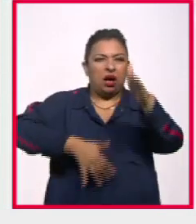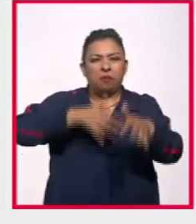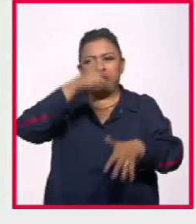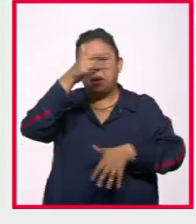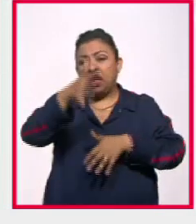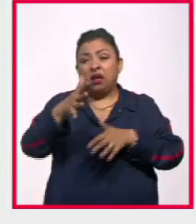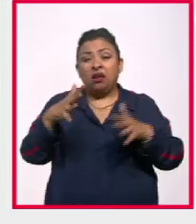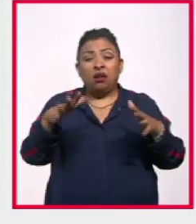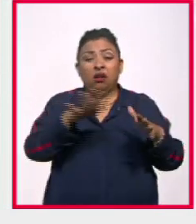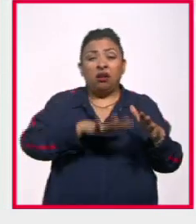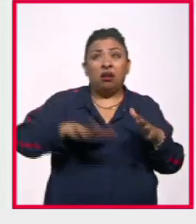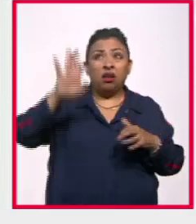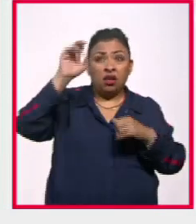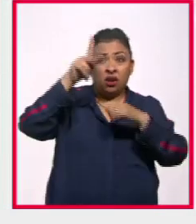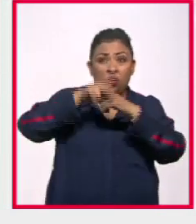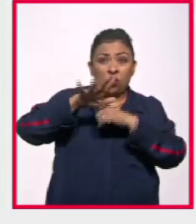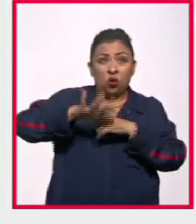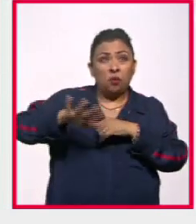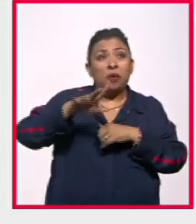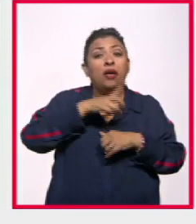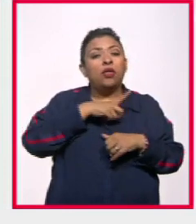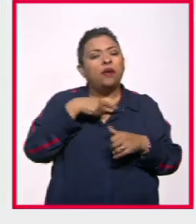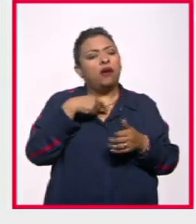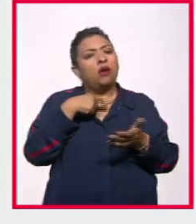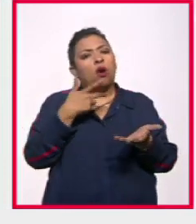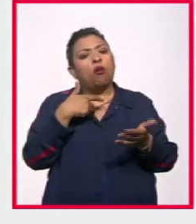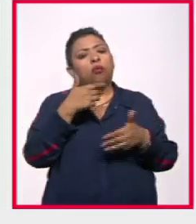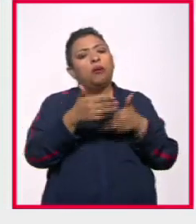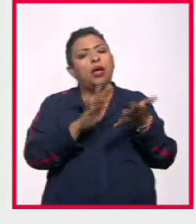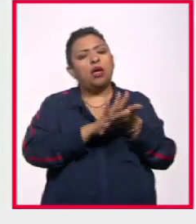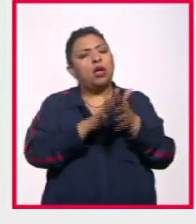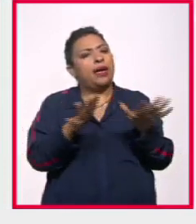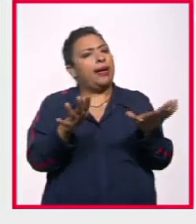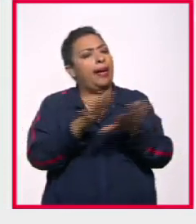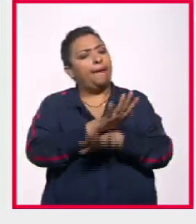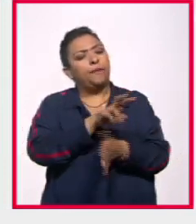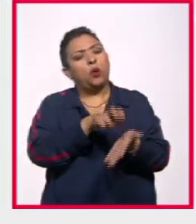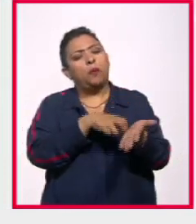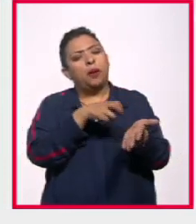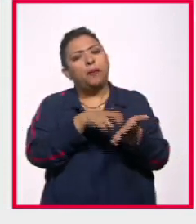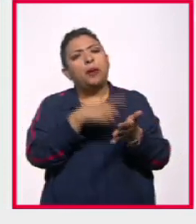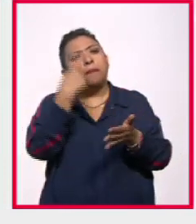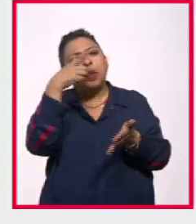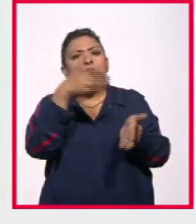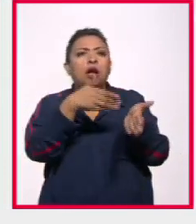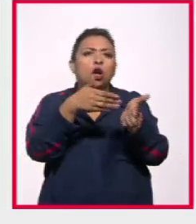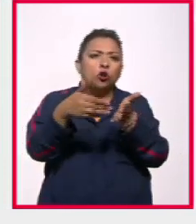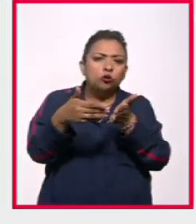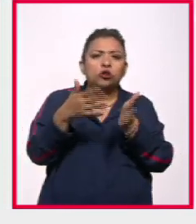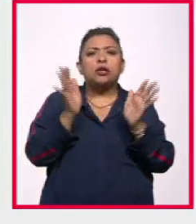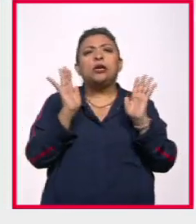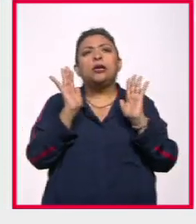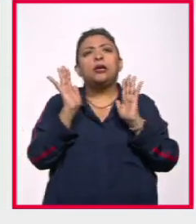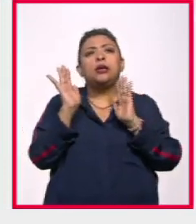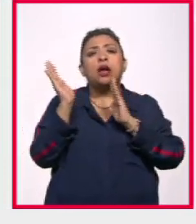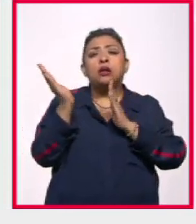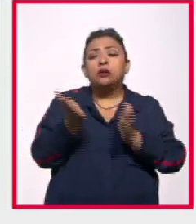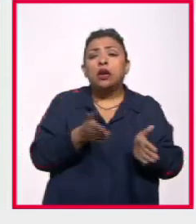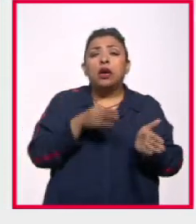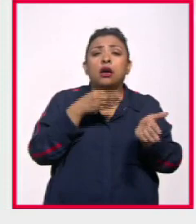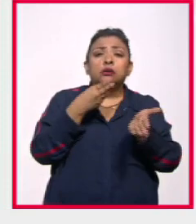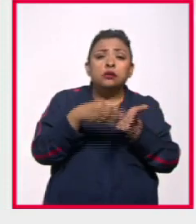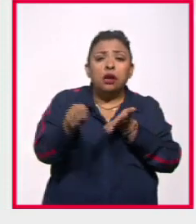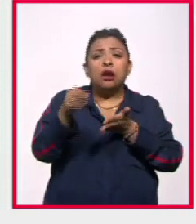que la civilización europea iba a conducir hacia otras formas de la cocina, con la llegada del cerdo, la